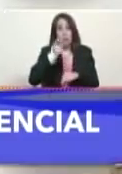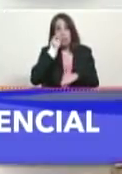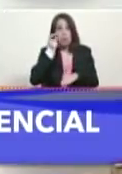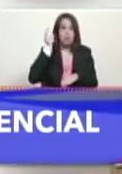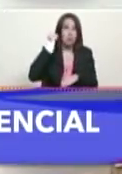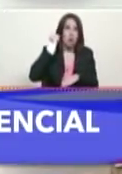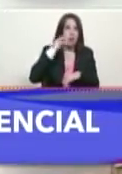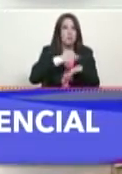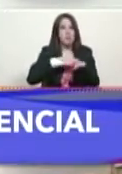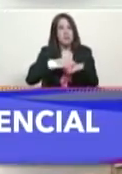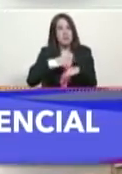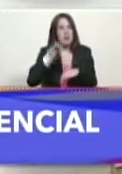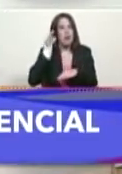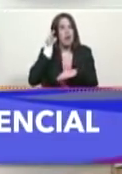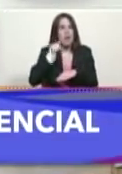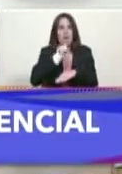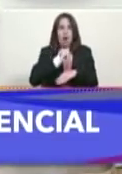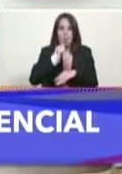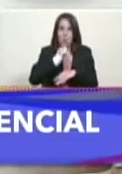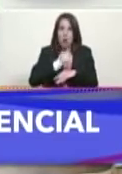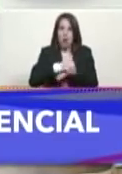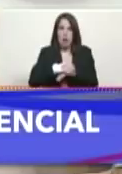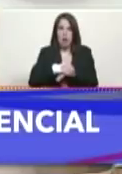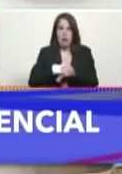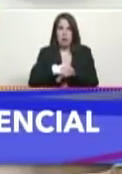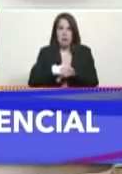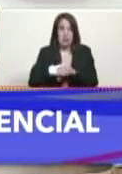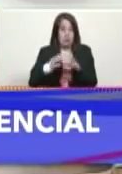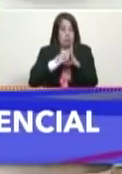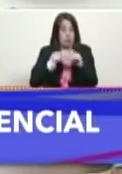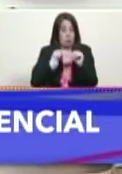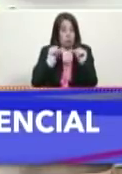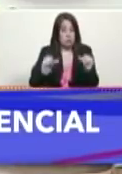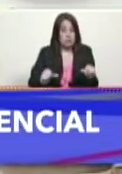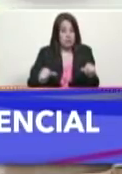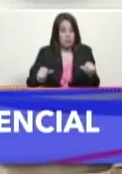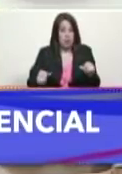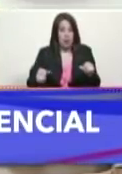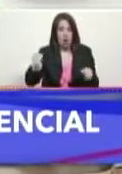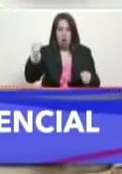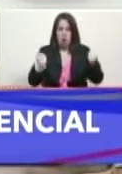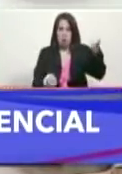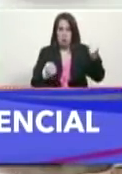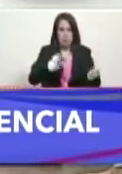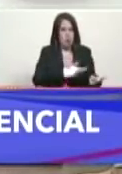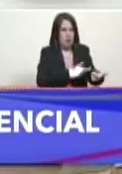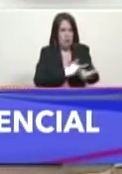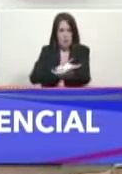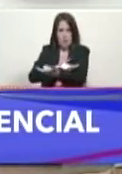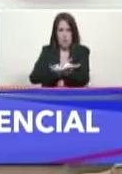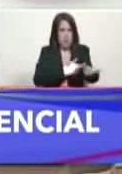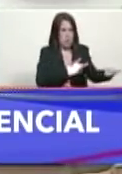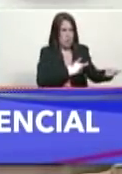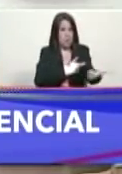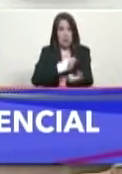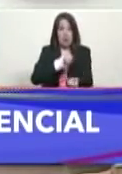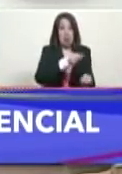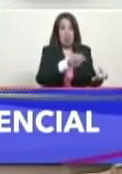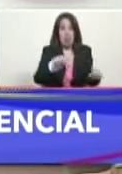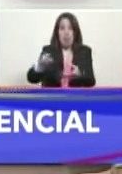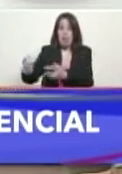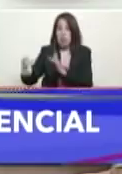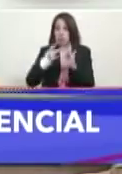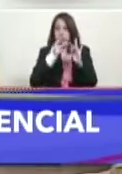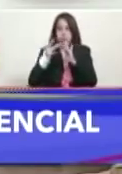de agua. Seguir con todo el sistema de los camiones, de los cisternas en todo el país, seguir